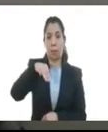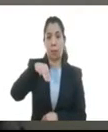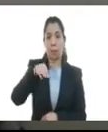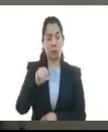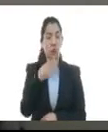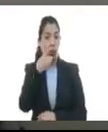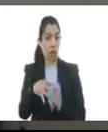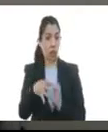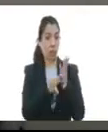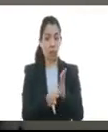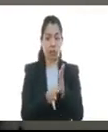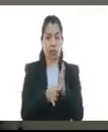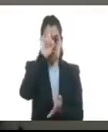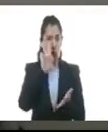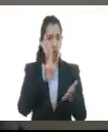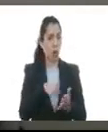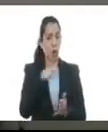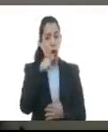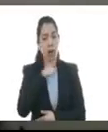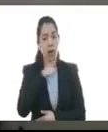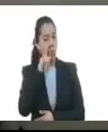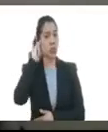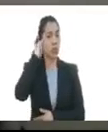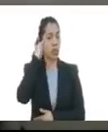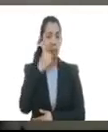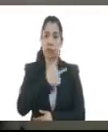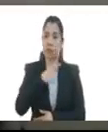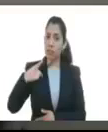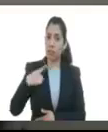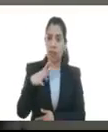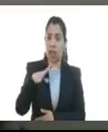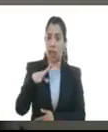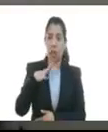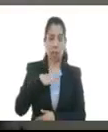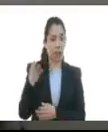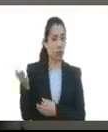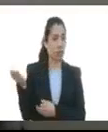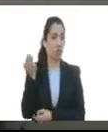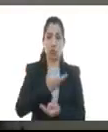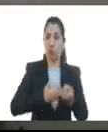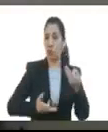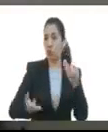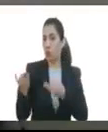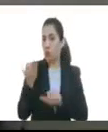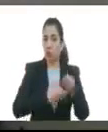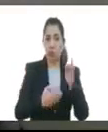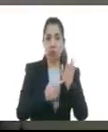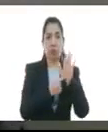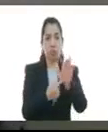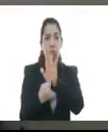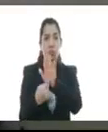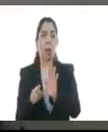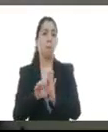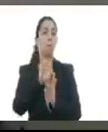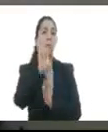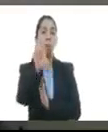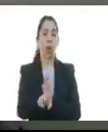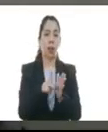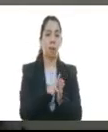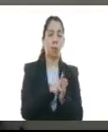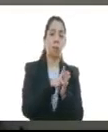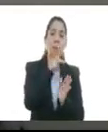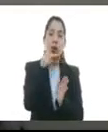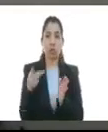las plataformas. O sea, creo que es importante que estén en los periódicos, en